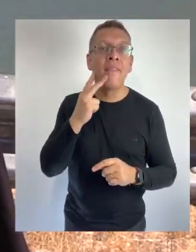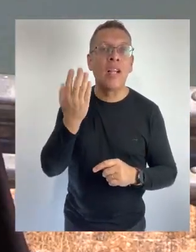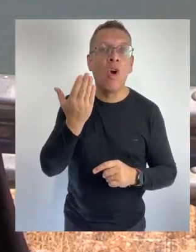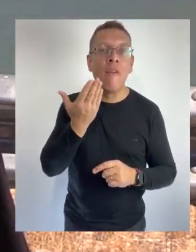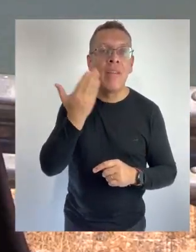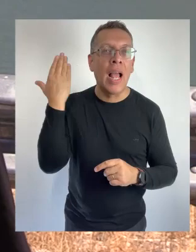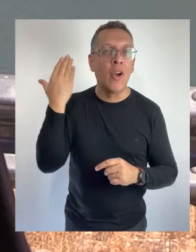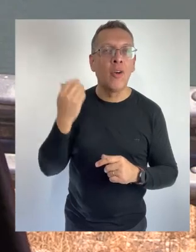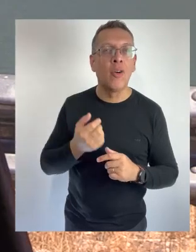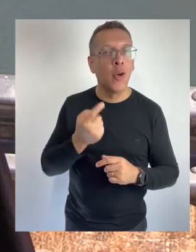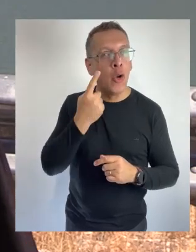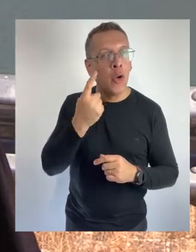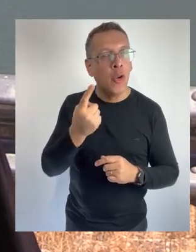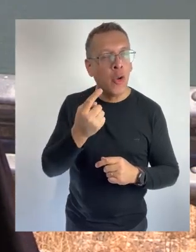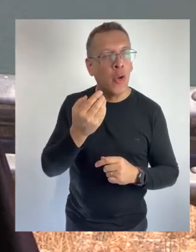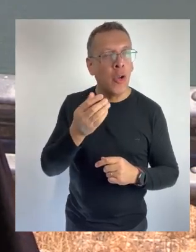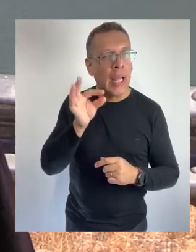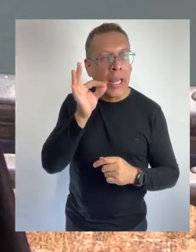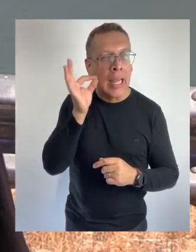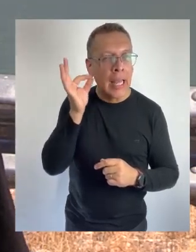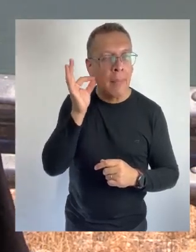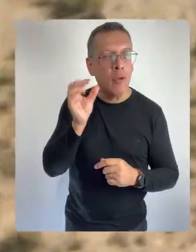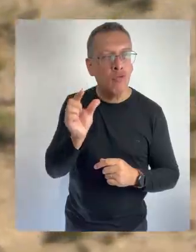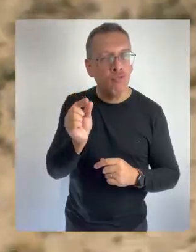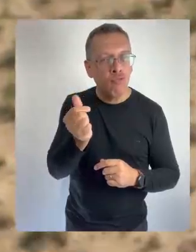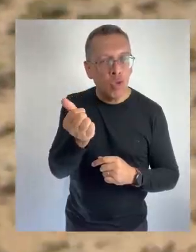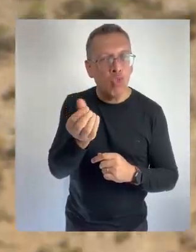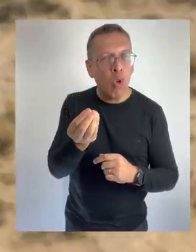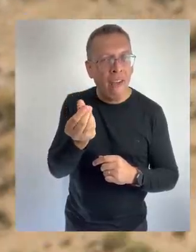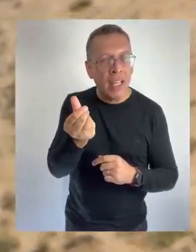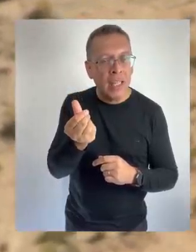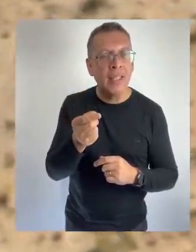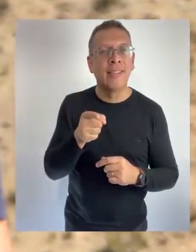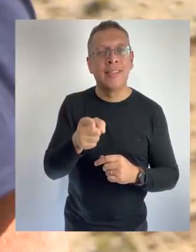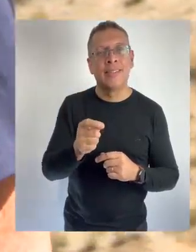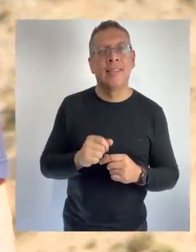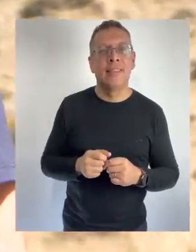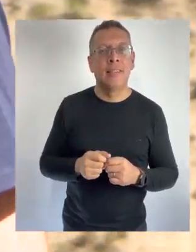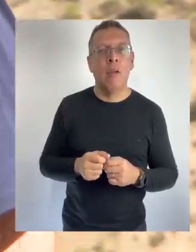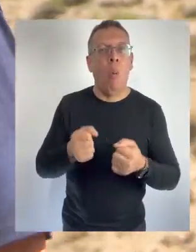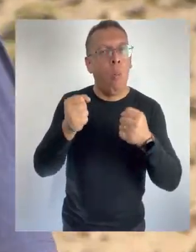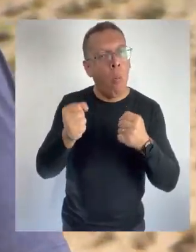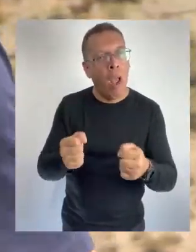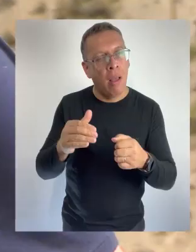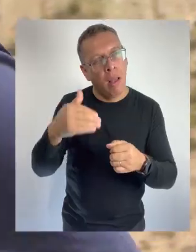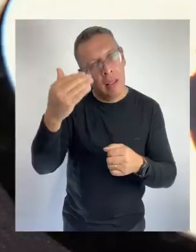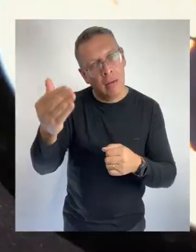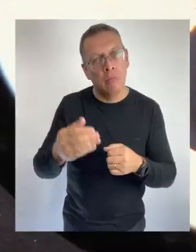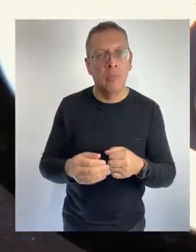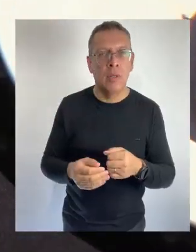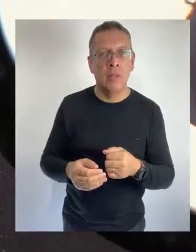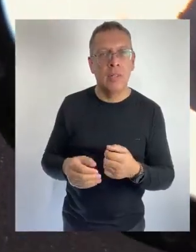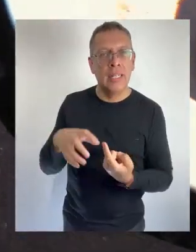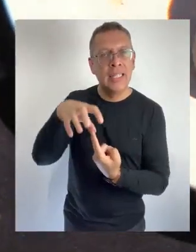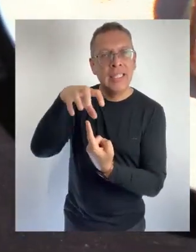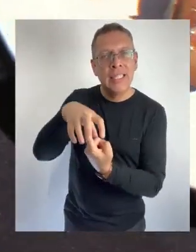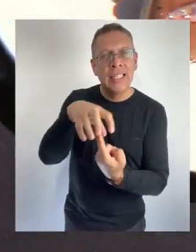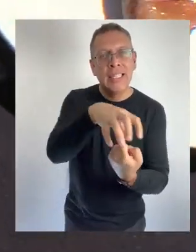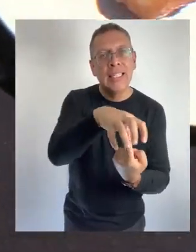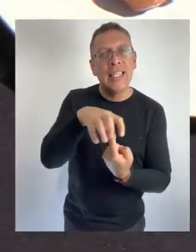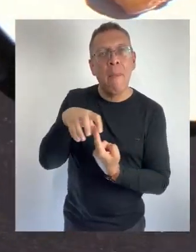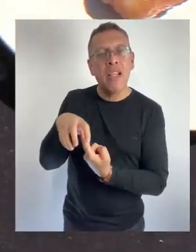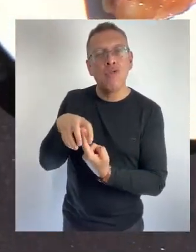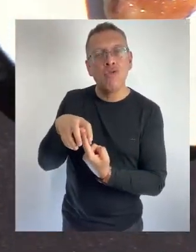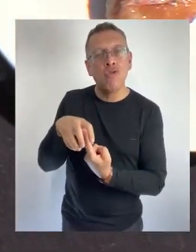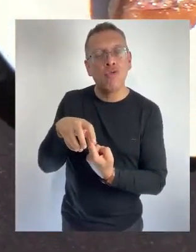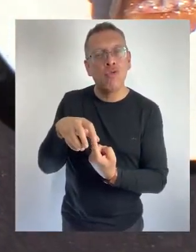salsa. Perfecto. Una salsa de champiñón, de roquefort, porque en Francia se hace mucho con